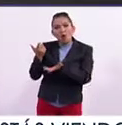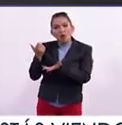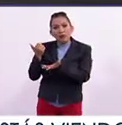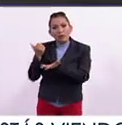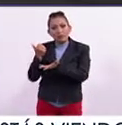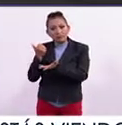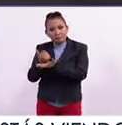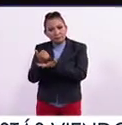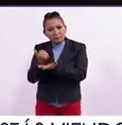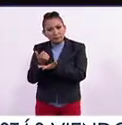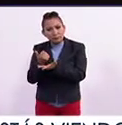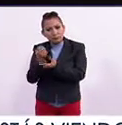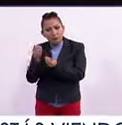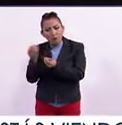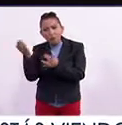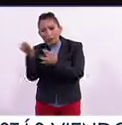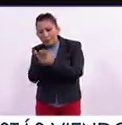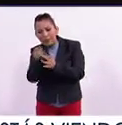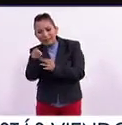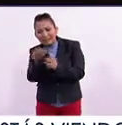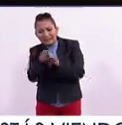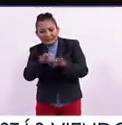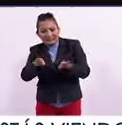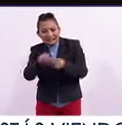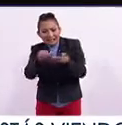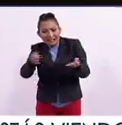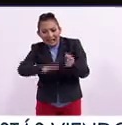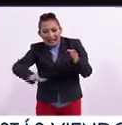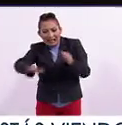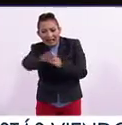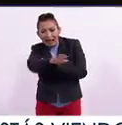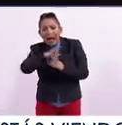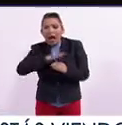una parte, digamos, del suelo, y había personas muy